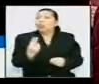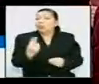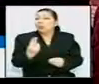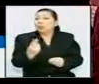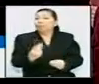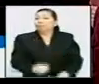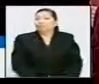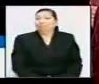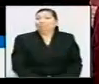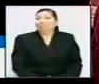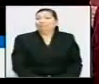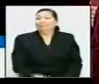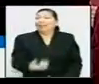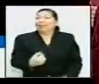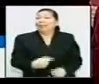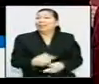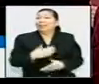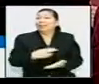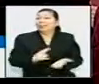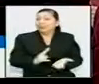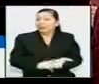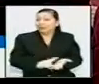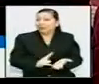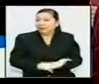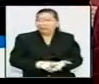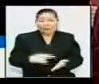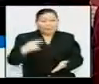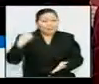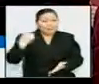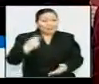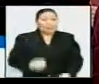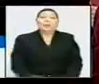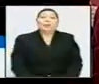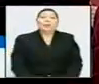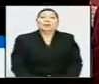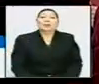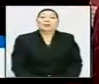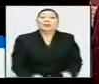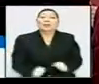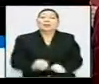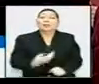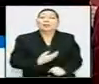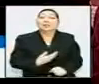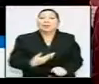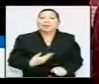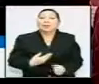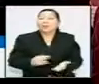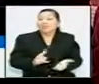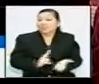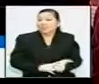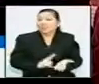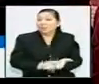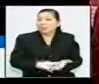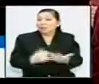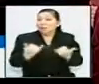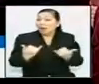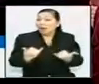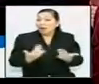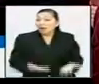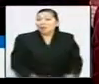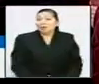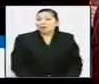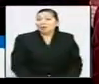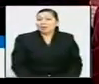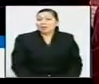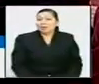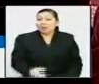su cadena de salud en política, que han estado gobernando en salud y ahora